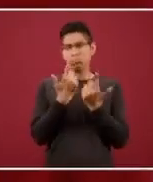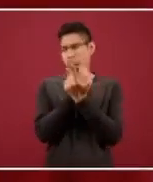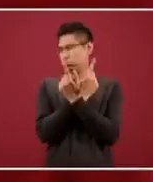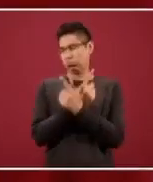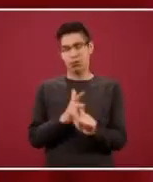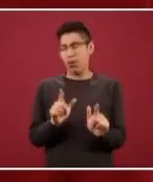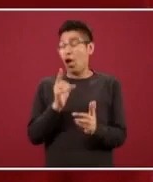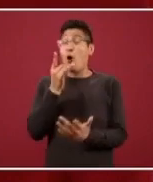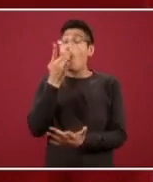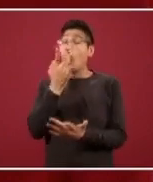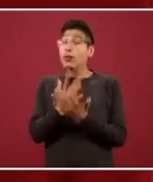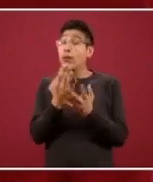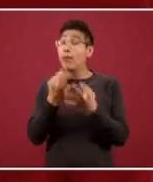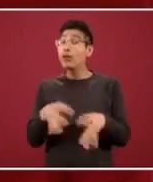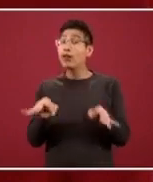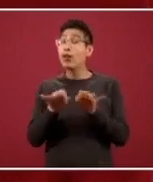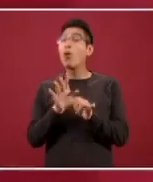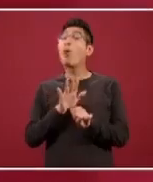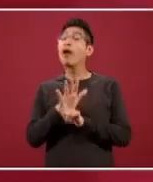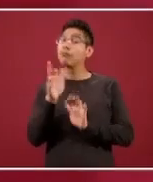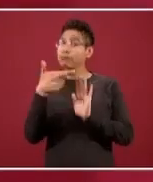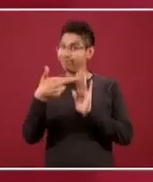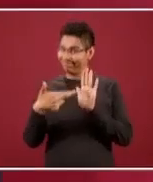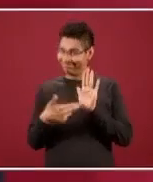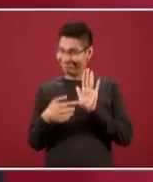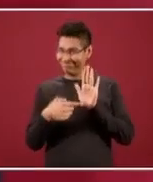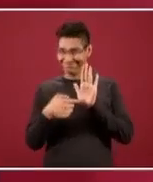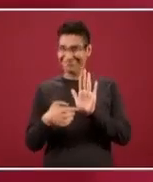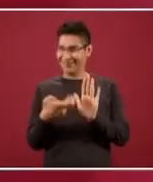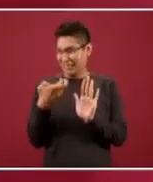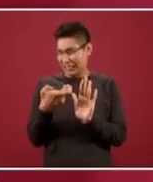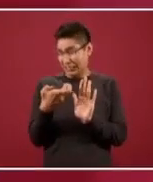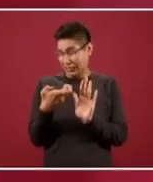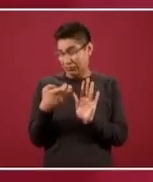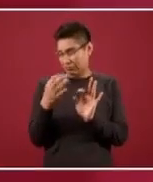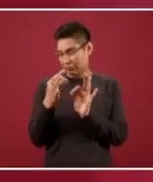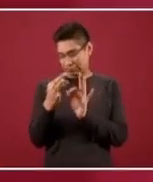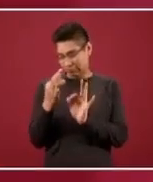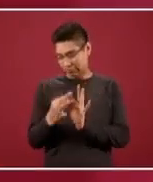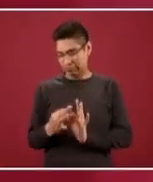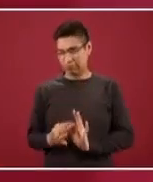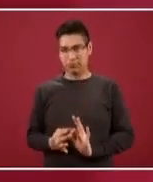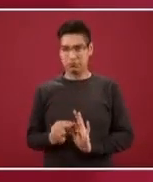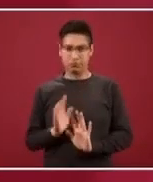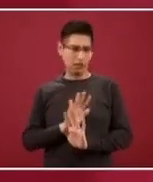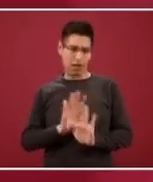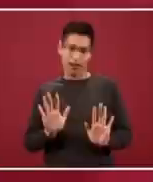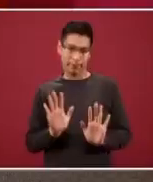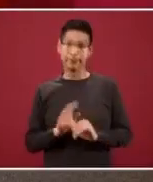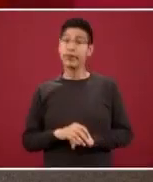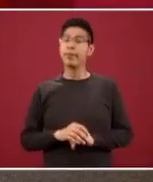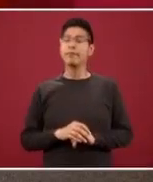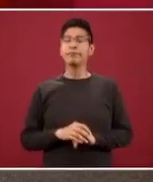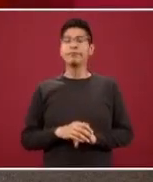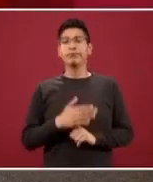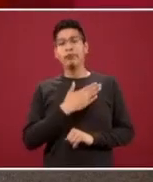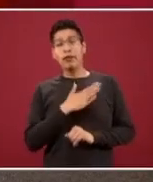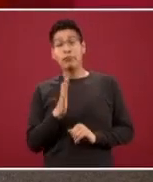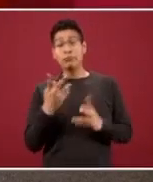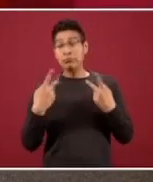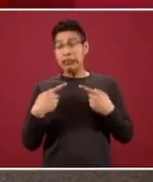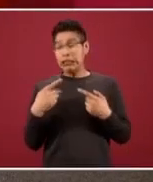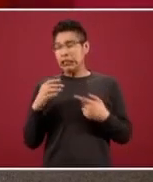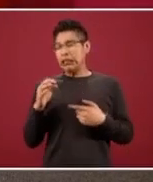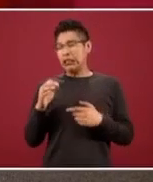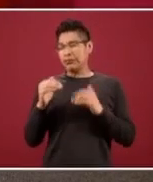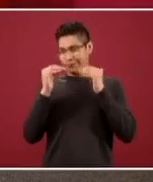con sus criterios y listo. Sobre las personas que si vamos a ir a